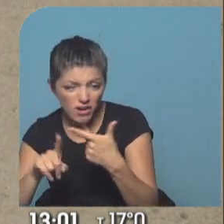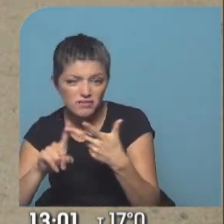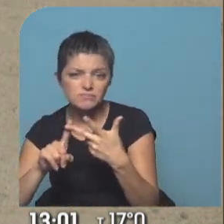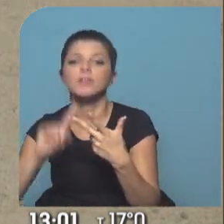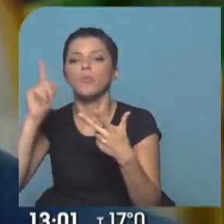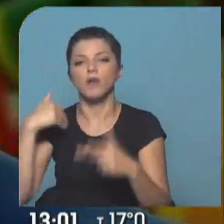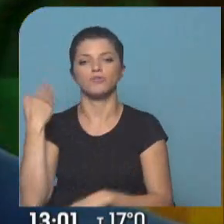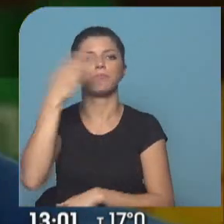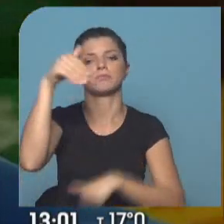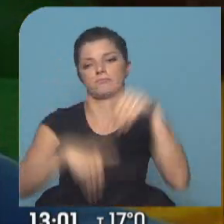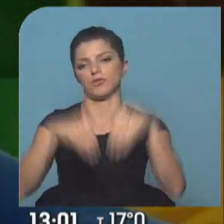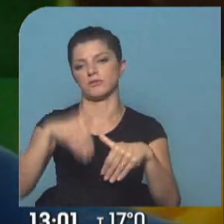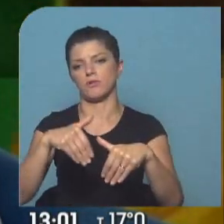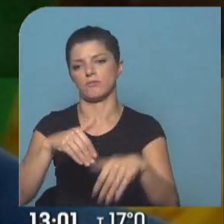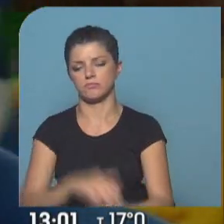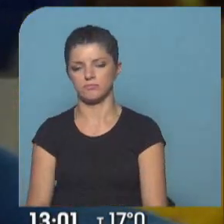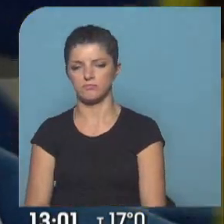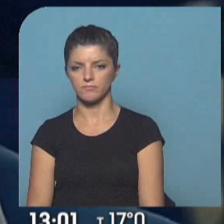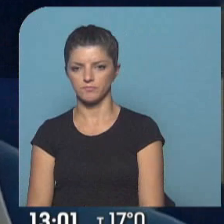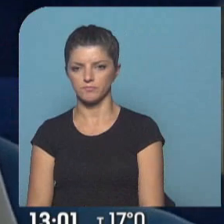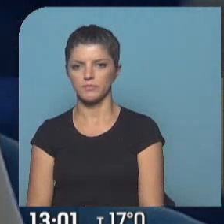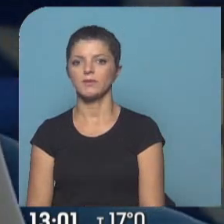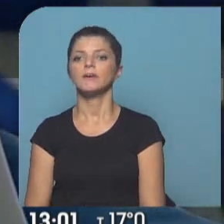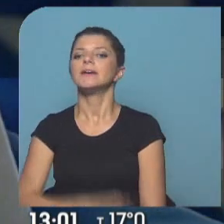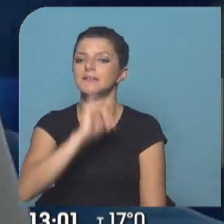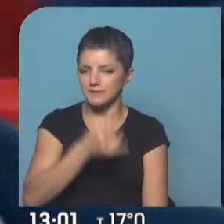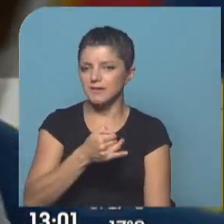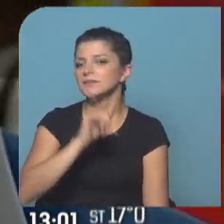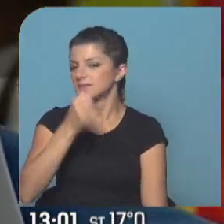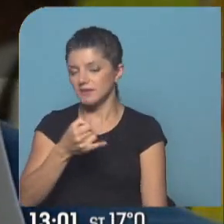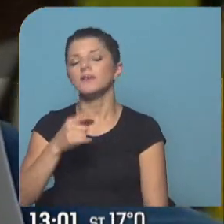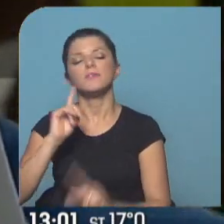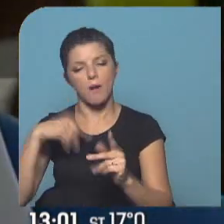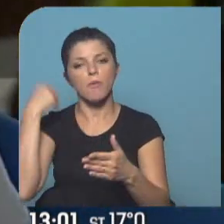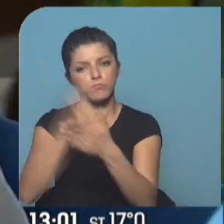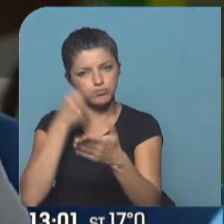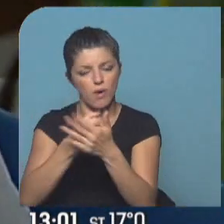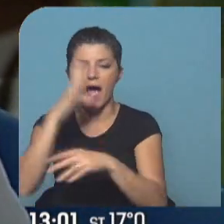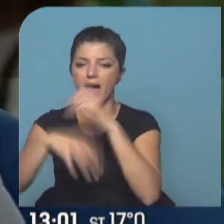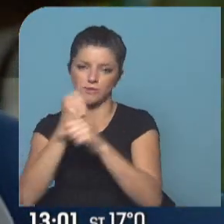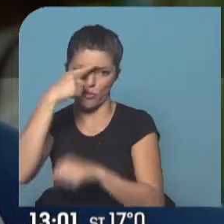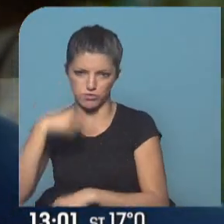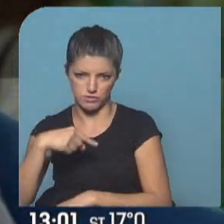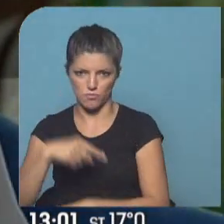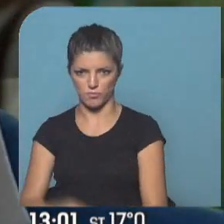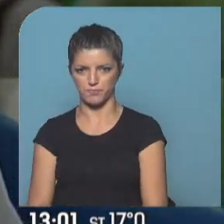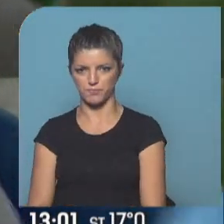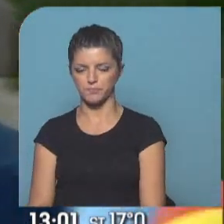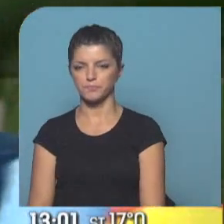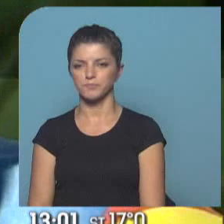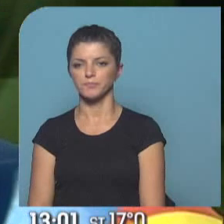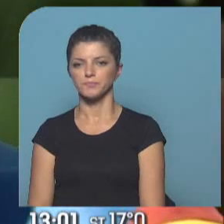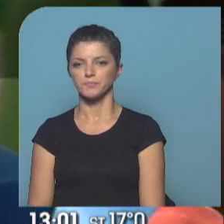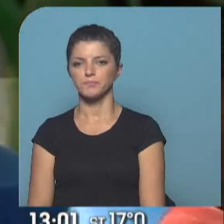a ir a votar. I estem sí por el sí i por el sí, i lluitarem fins al final. Digui lo que digui el